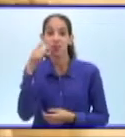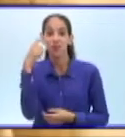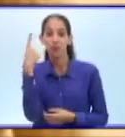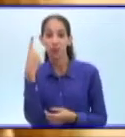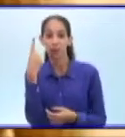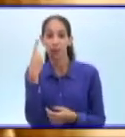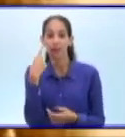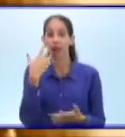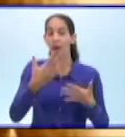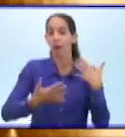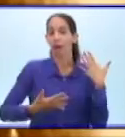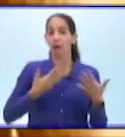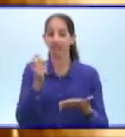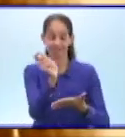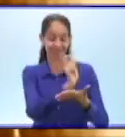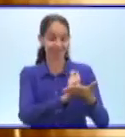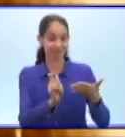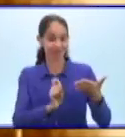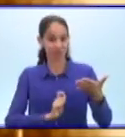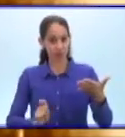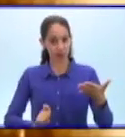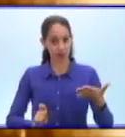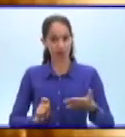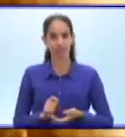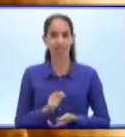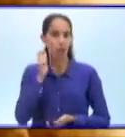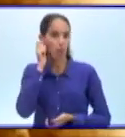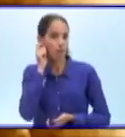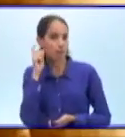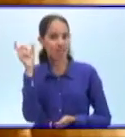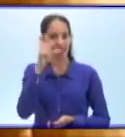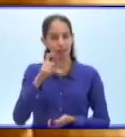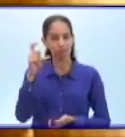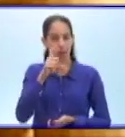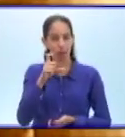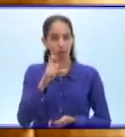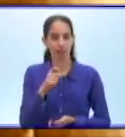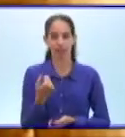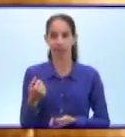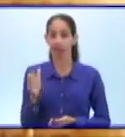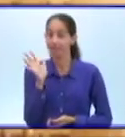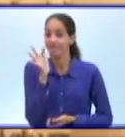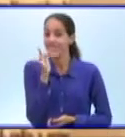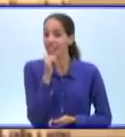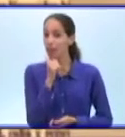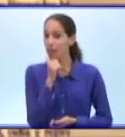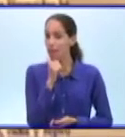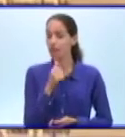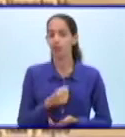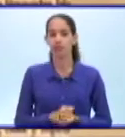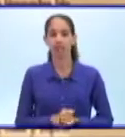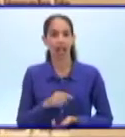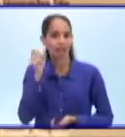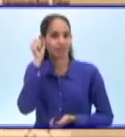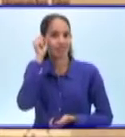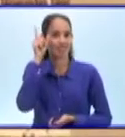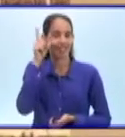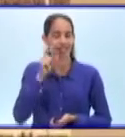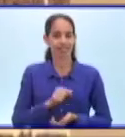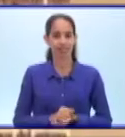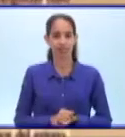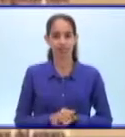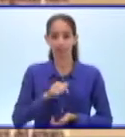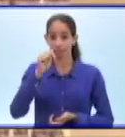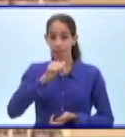a la camagüeyana, de quien siempre se ha dicho que era hermosa, culta y demasiado moderna para la época que vivió. Es tan bella,